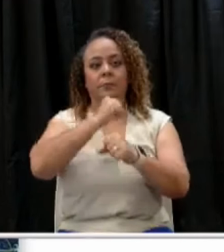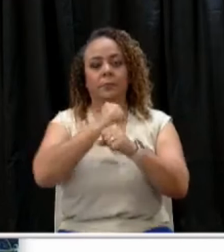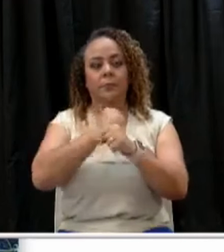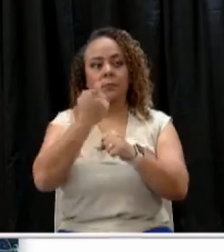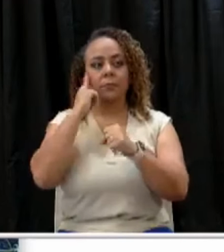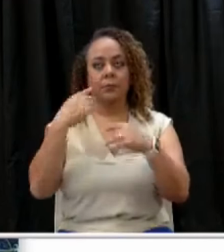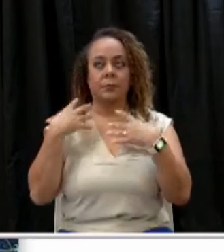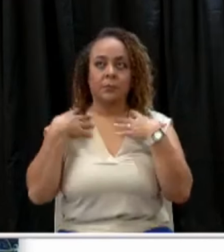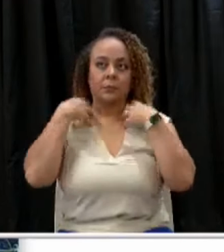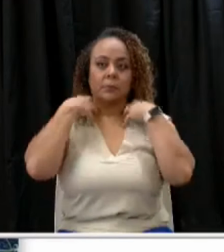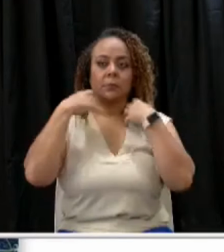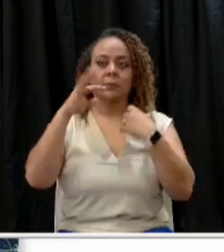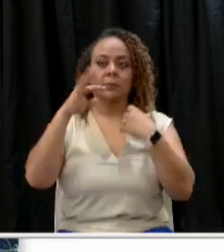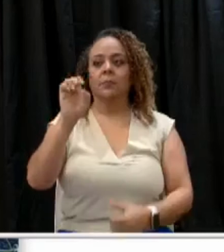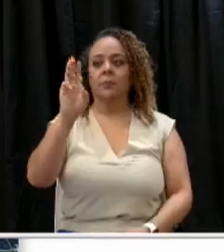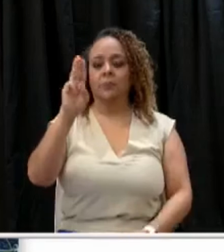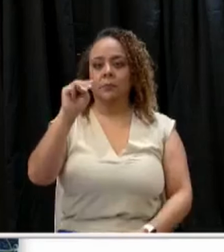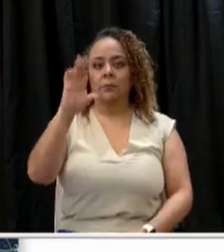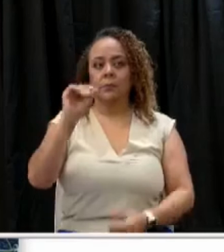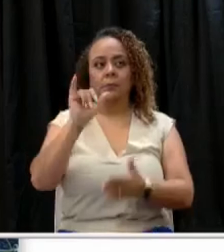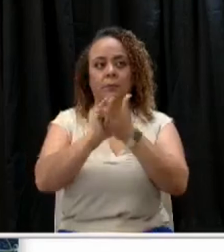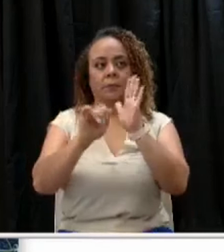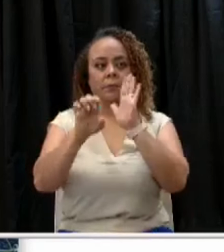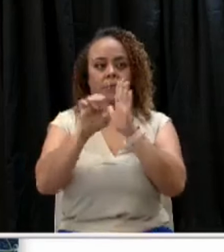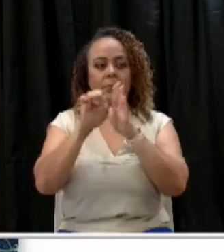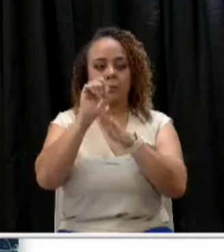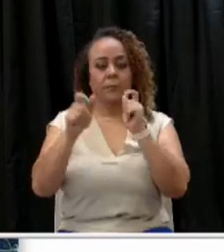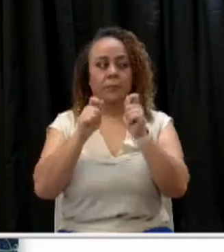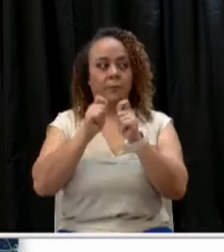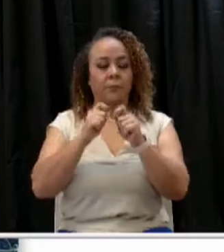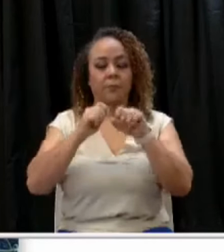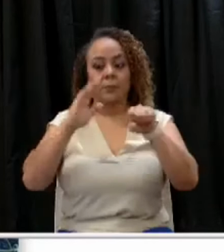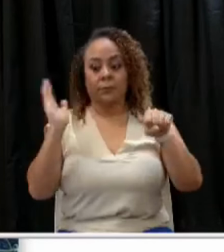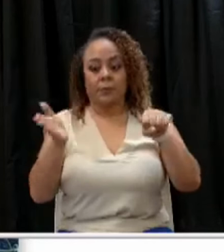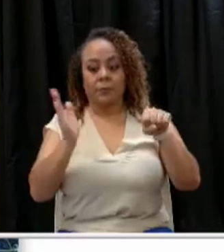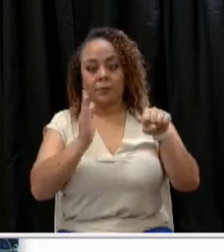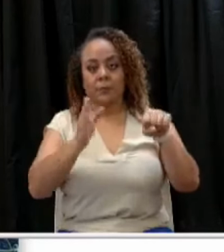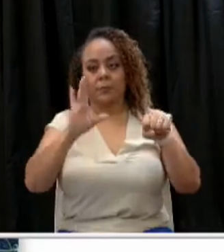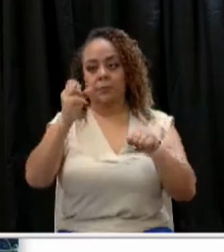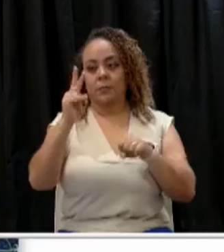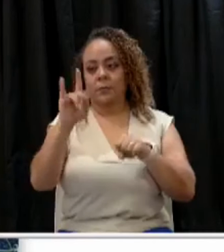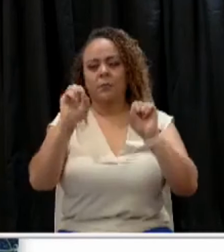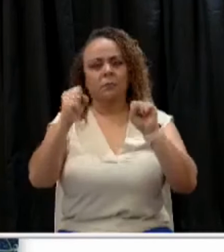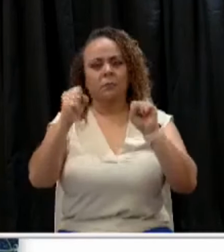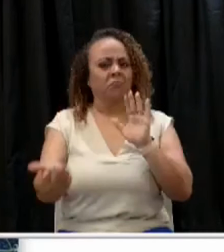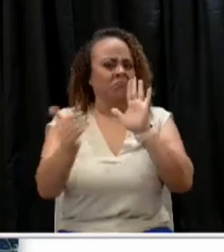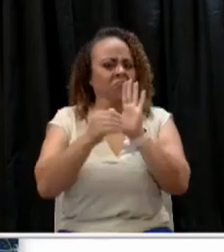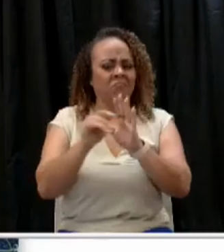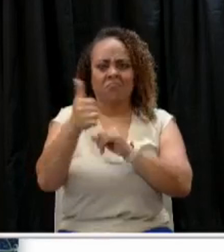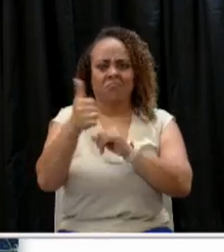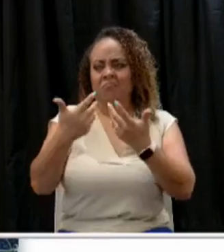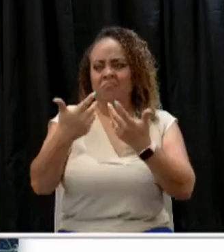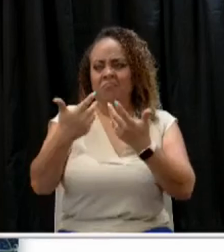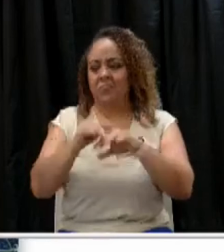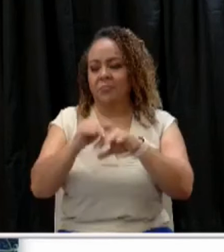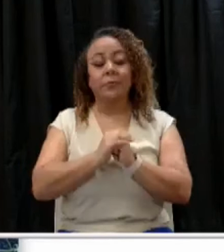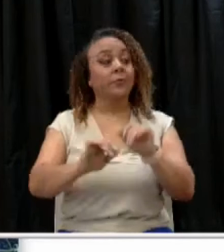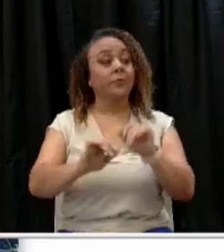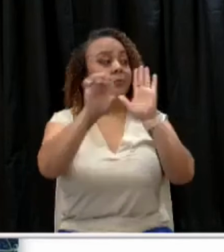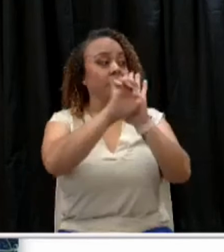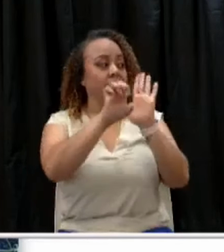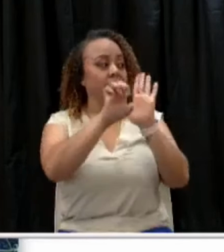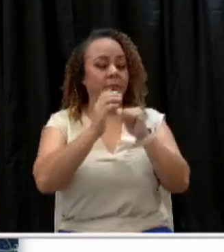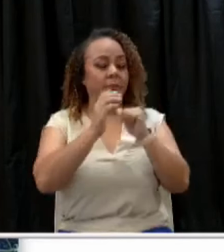el estrés térmico. Este es el ejemplo específico de corte de caña, pero esto puede ser replicado en otras industrias, uh-huh, por ejemplo,